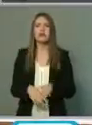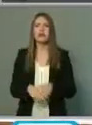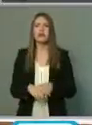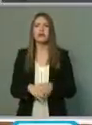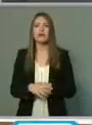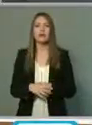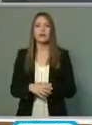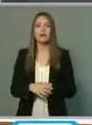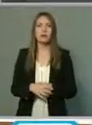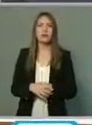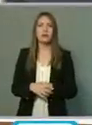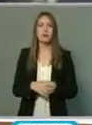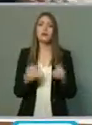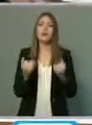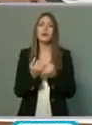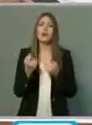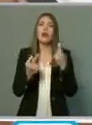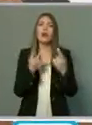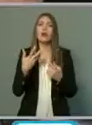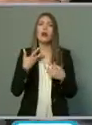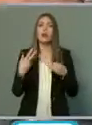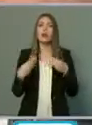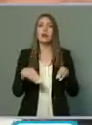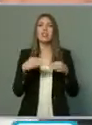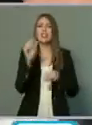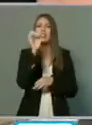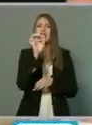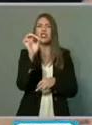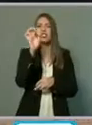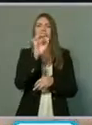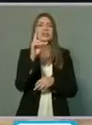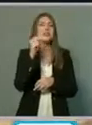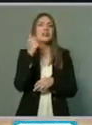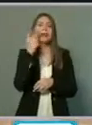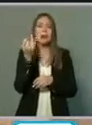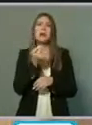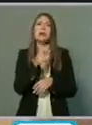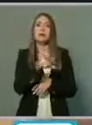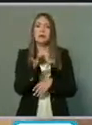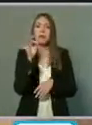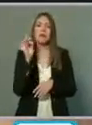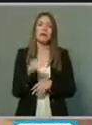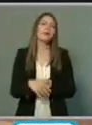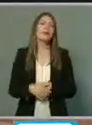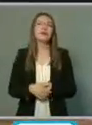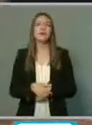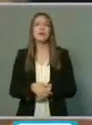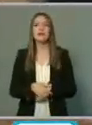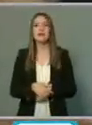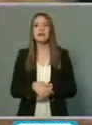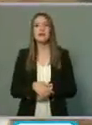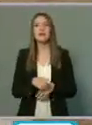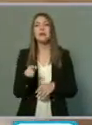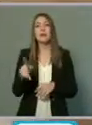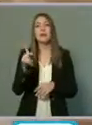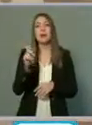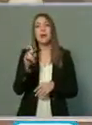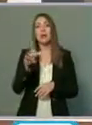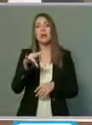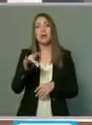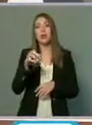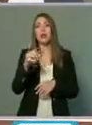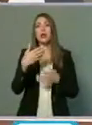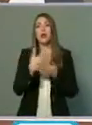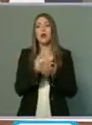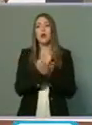quiere. Esos Esos meros. del mercado, mejor escojan esos. Esos también, exactamente. Ahora, les quería mostrar, el pepino lo vamos a picar en cubitos, pero les